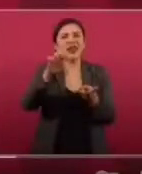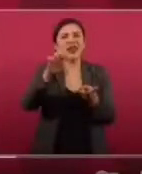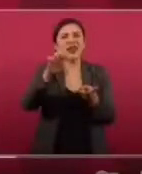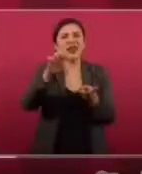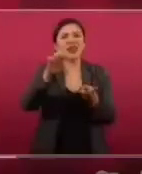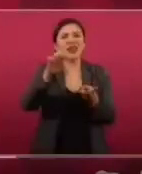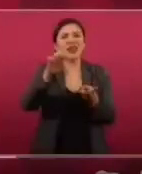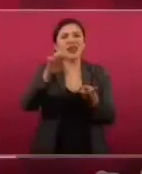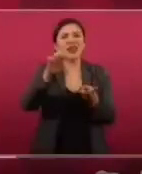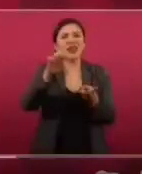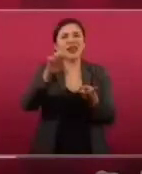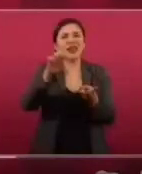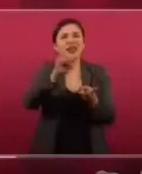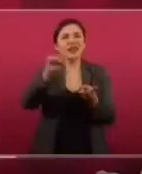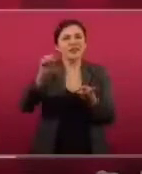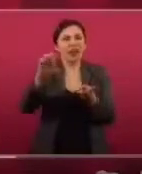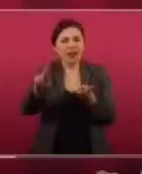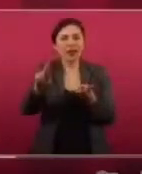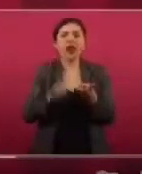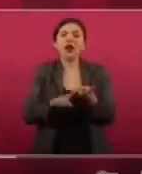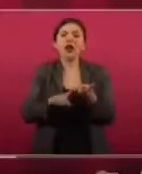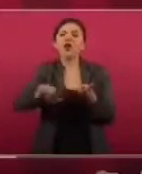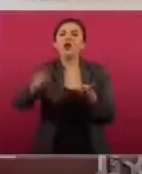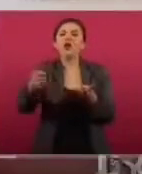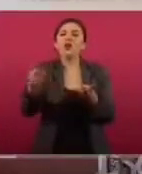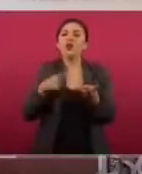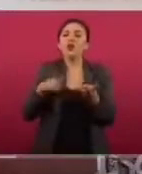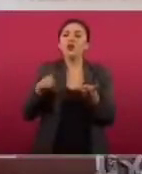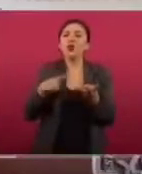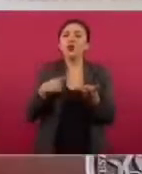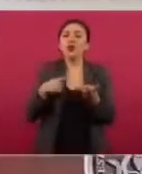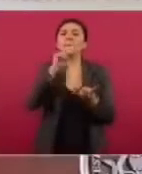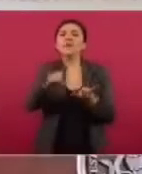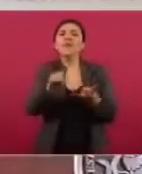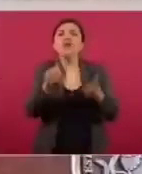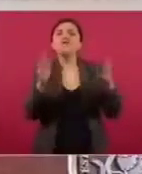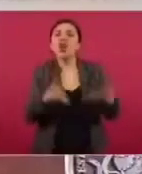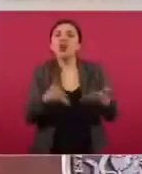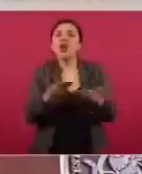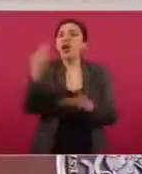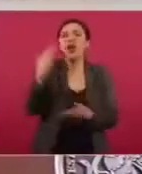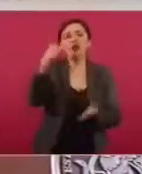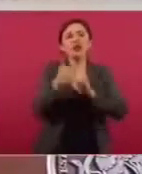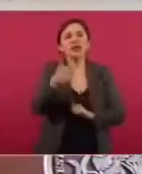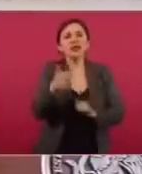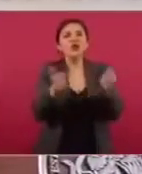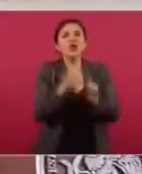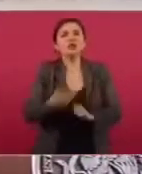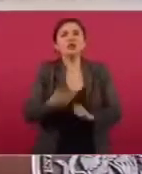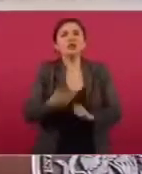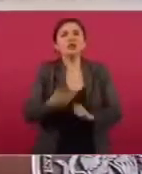Denise Dresser, y todavía se sigue. Y el que participó en el fraude del 2006 con